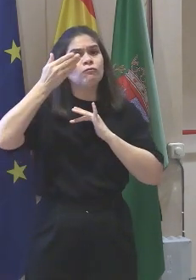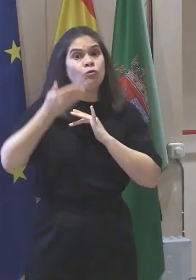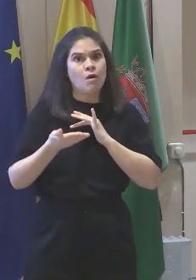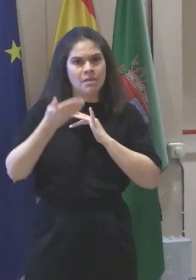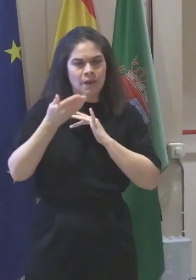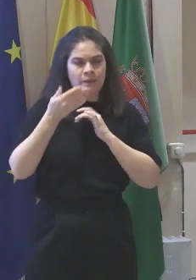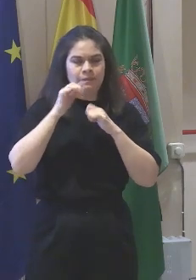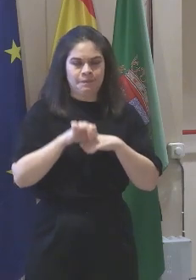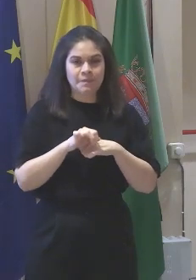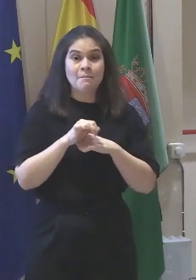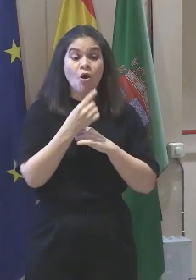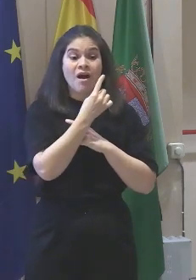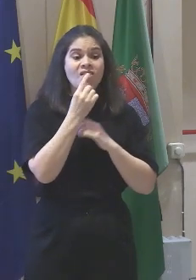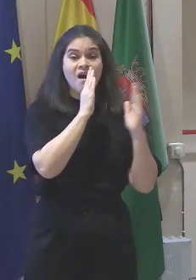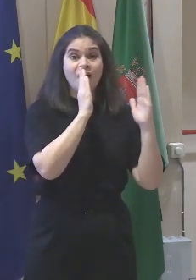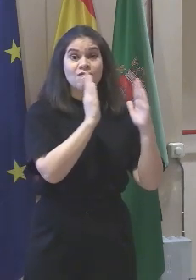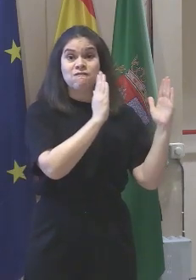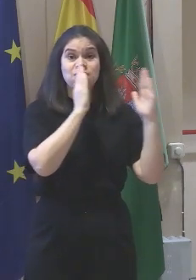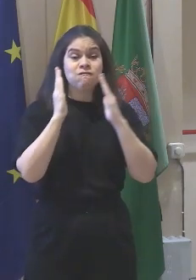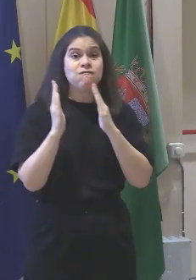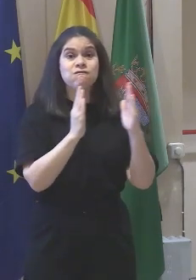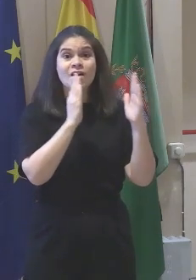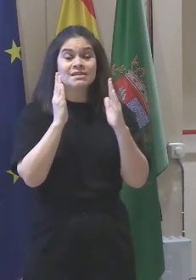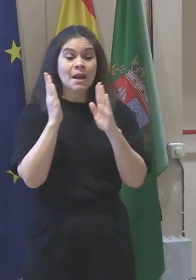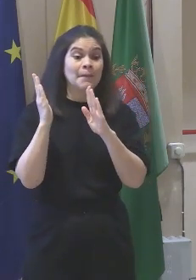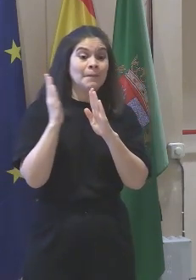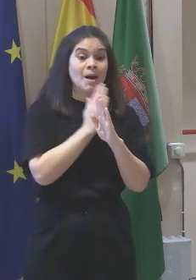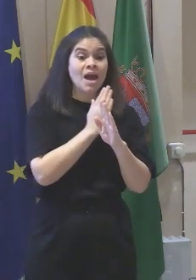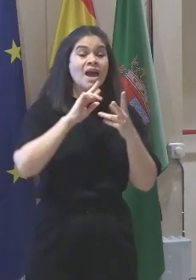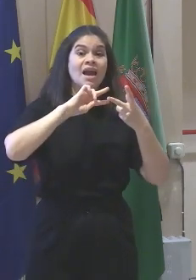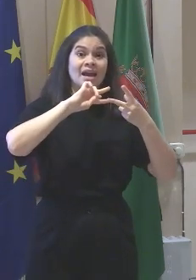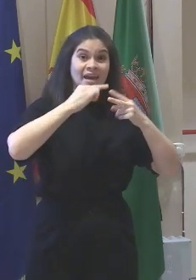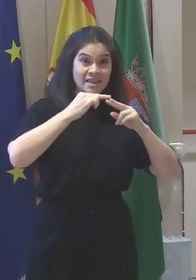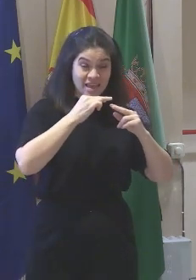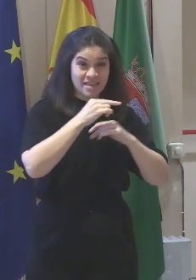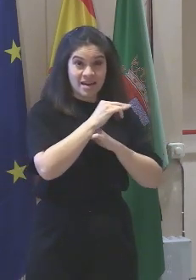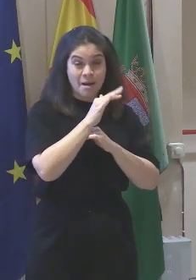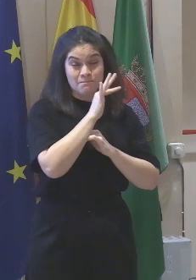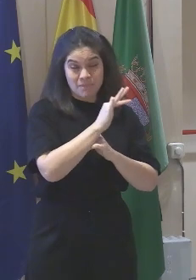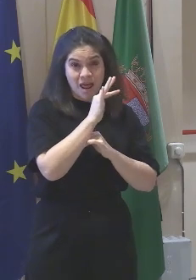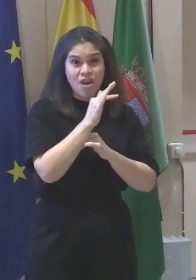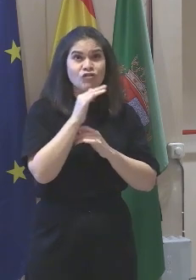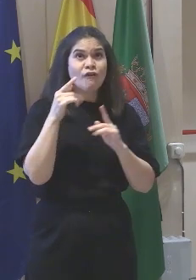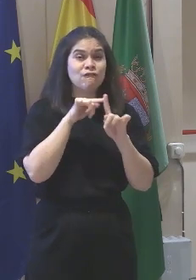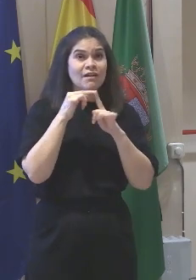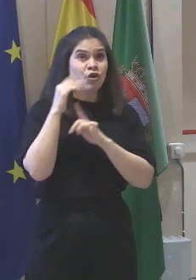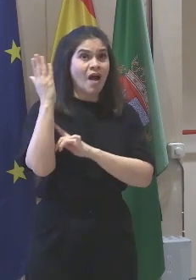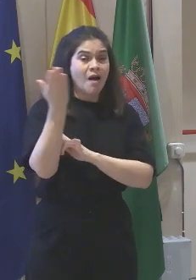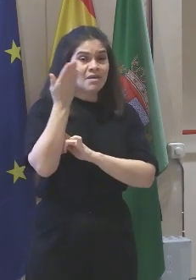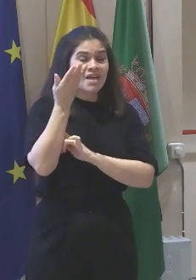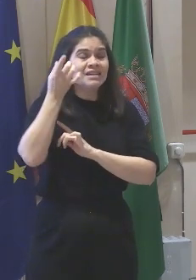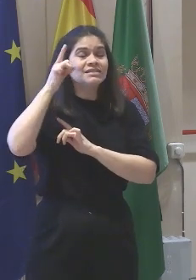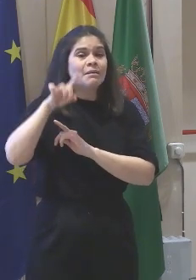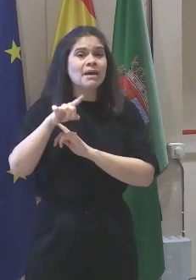una de estas fases, la predisposición genética, los factores ambientales, la respuesta del sistema